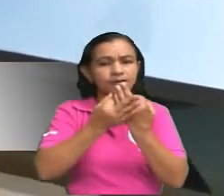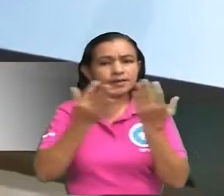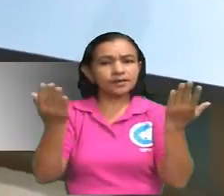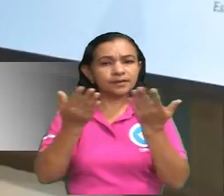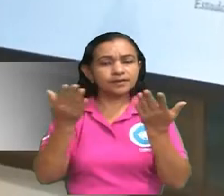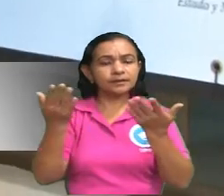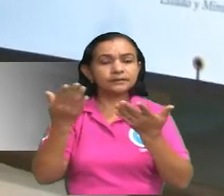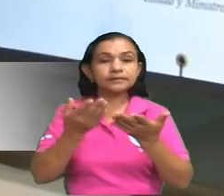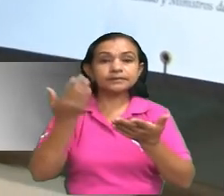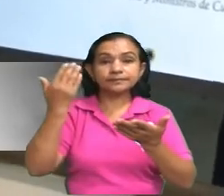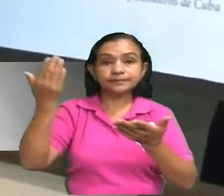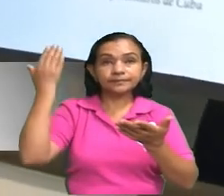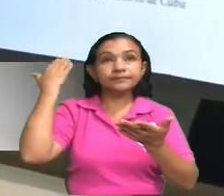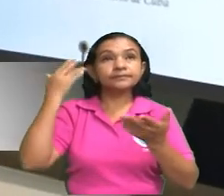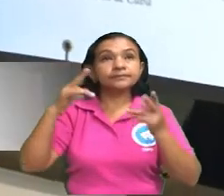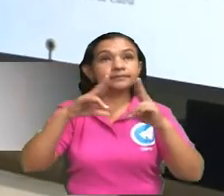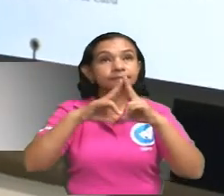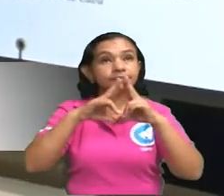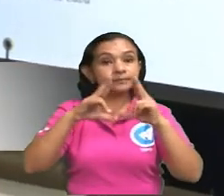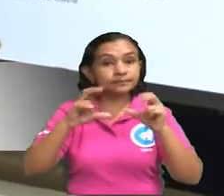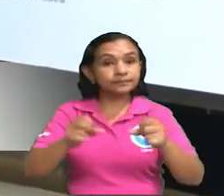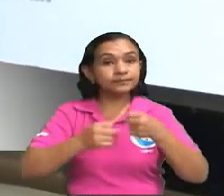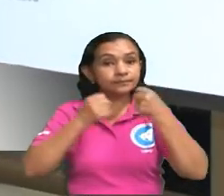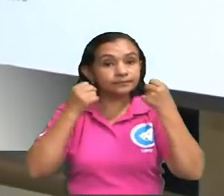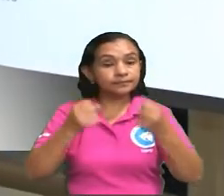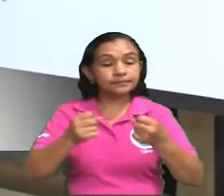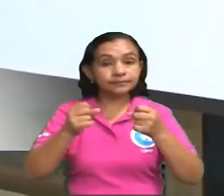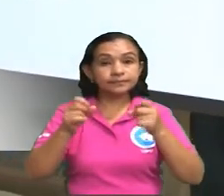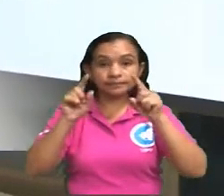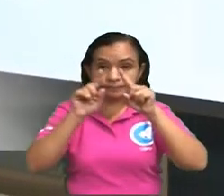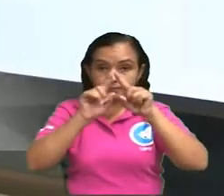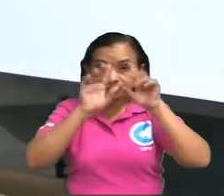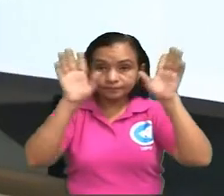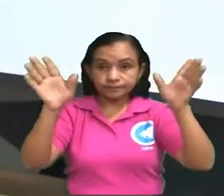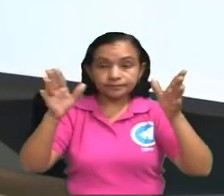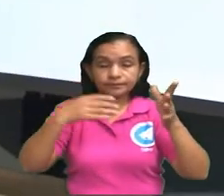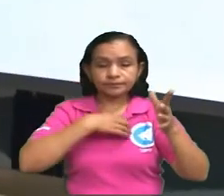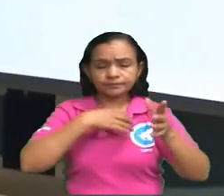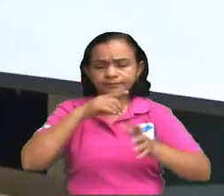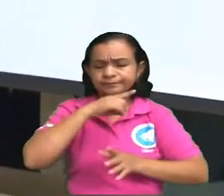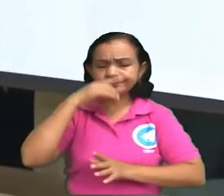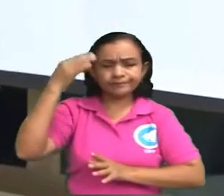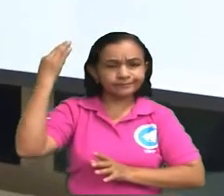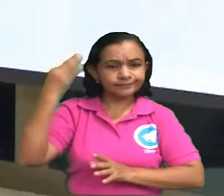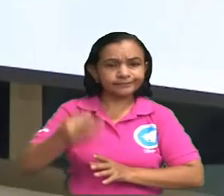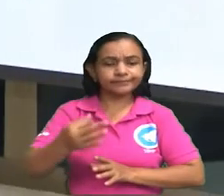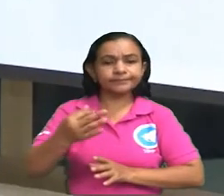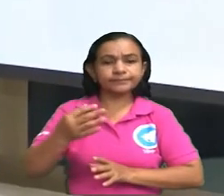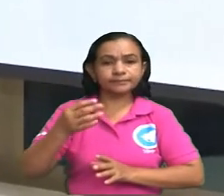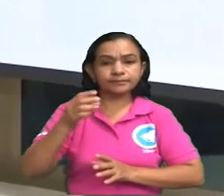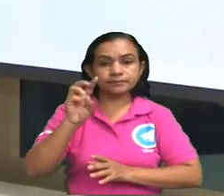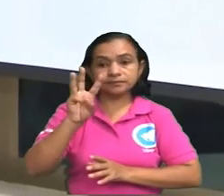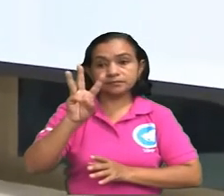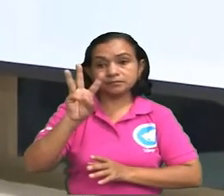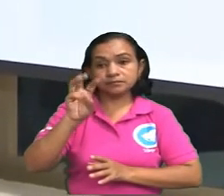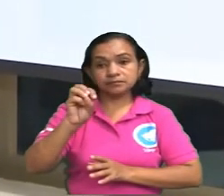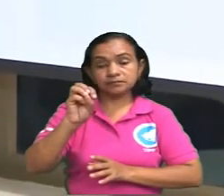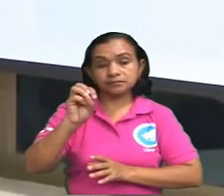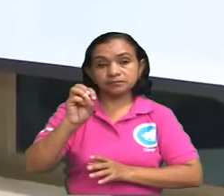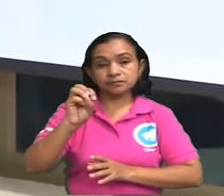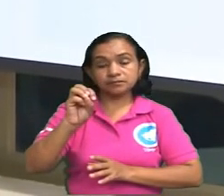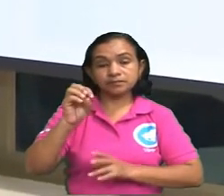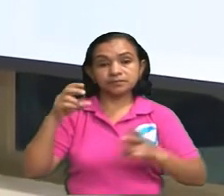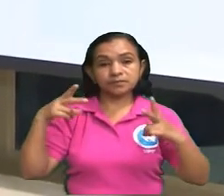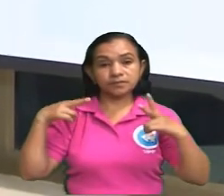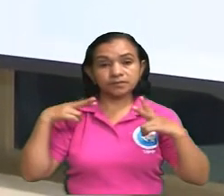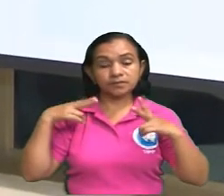atado a la historia de nuestro país, un hombre claro y con una convicción firme. Partiría el 30 de abril del año